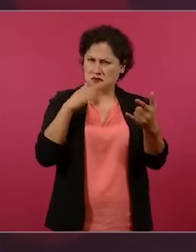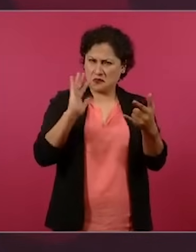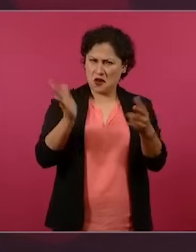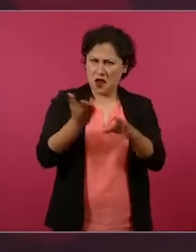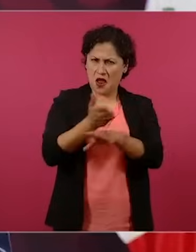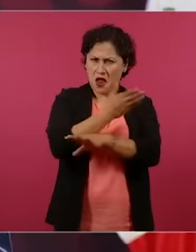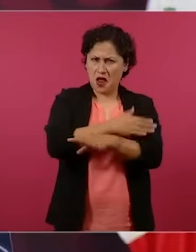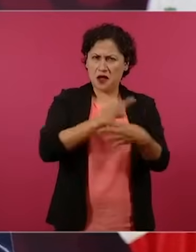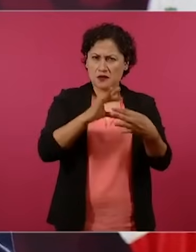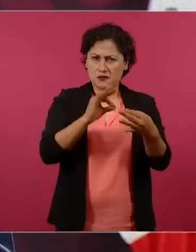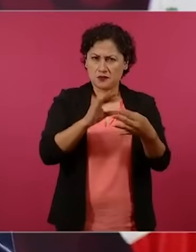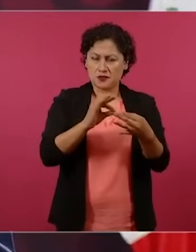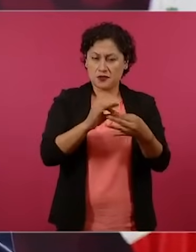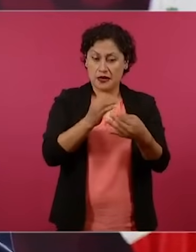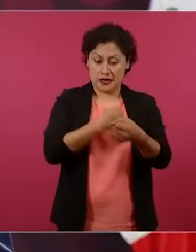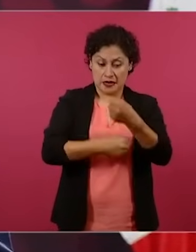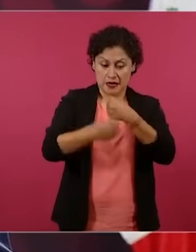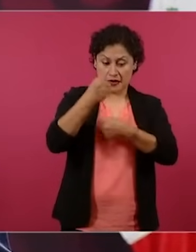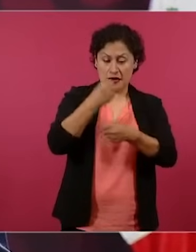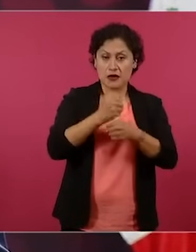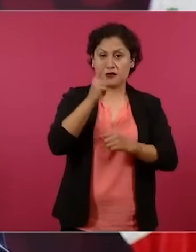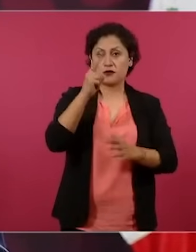Después del 2006,